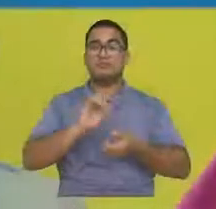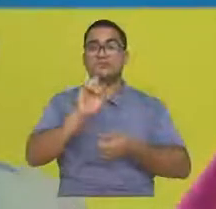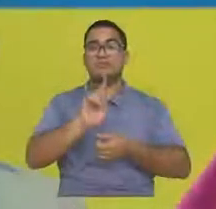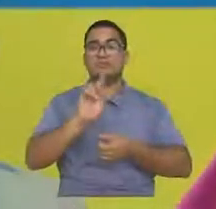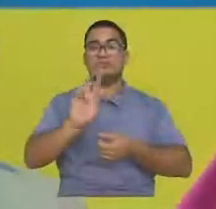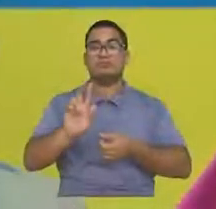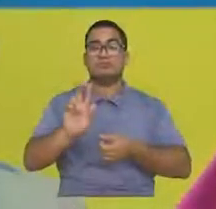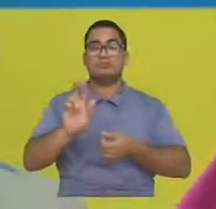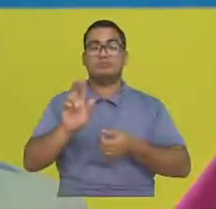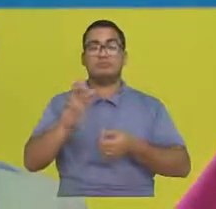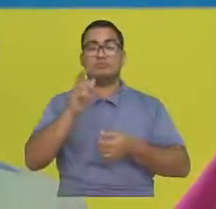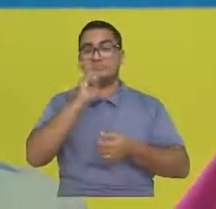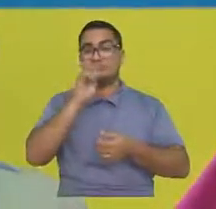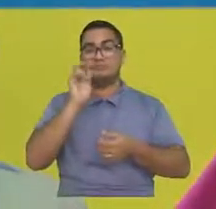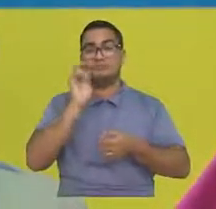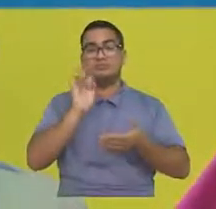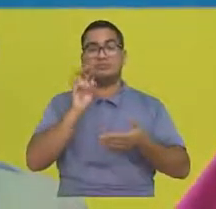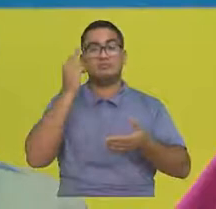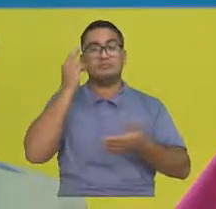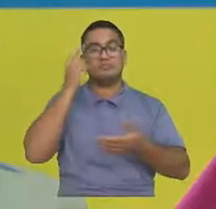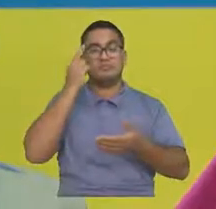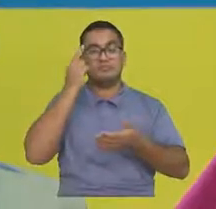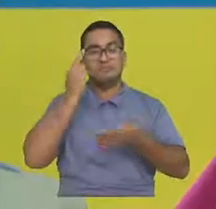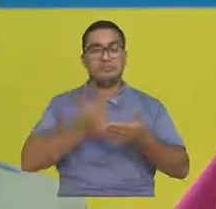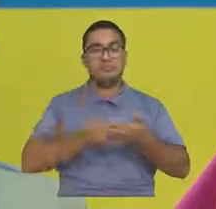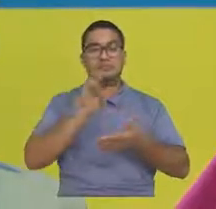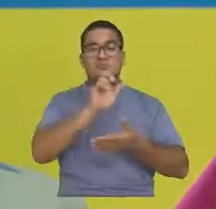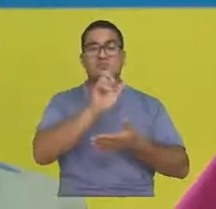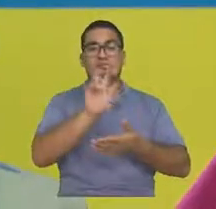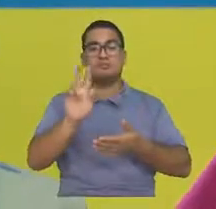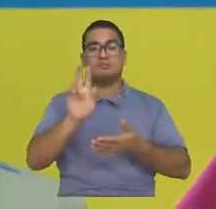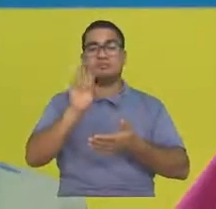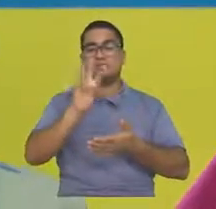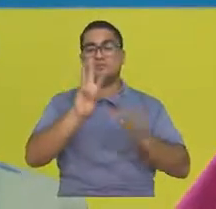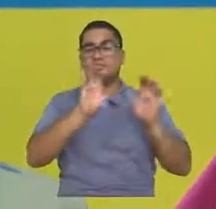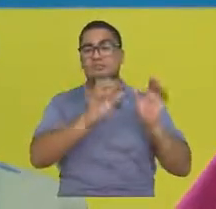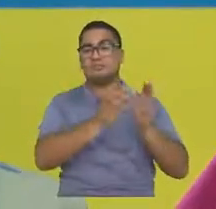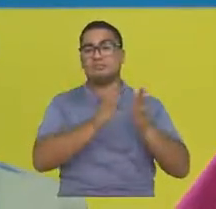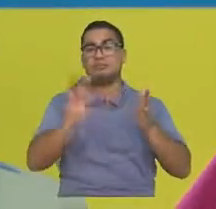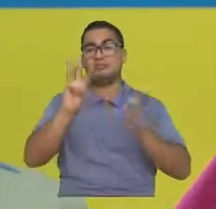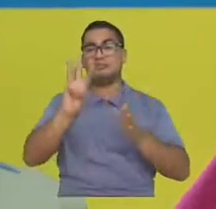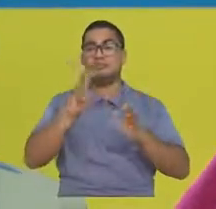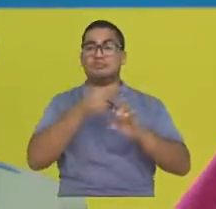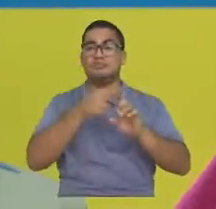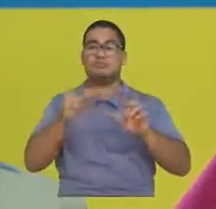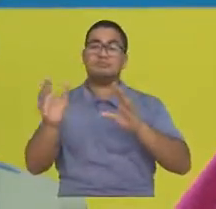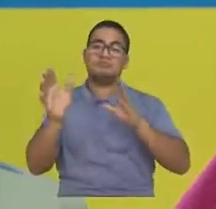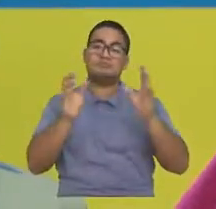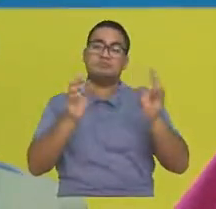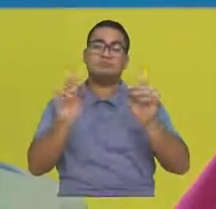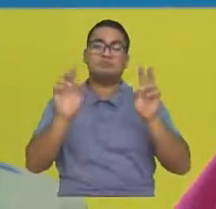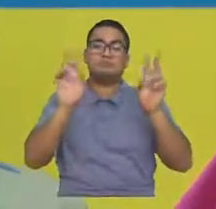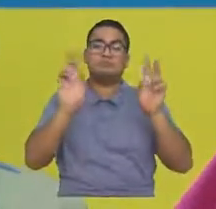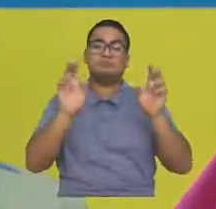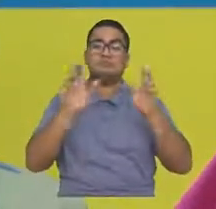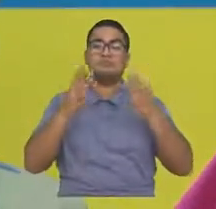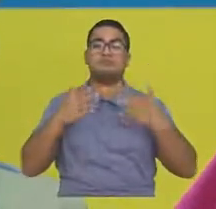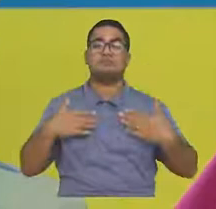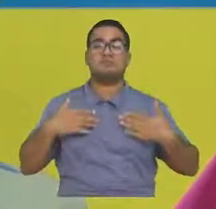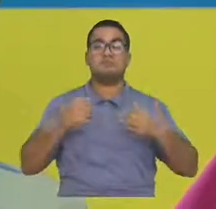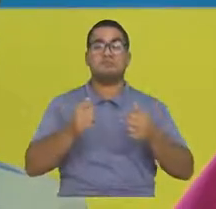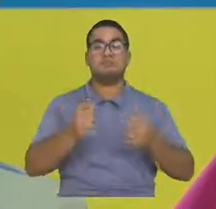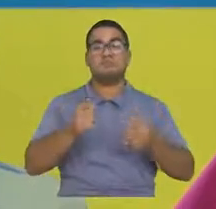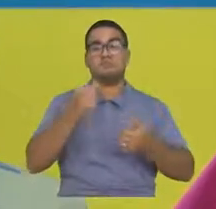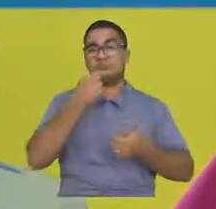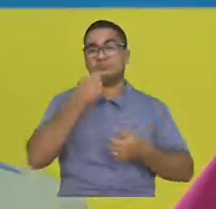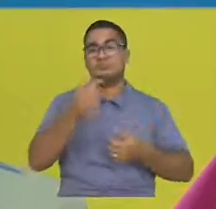televidentes, por su sintonía. Recuerde que de lunes a viernes usted nos encuentra de 3 de la tarde a 3 y media, siempre conversando sobre temas de salud. No me resta decirle que